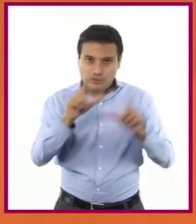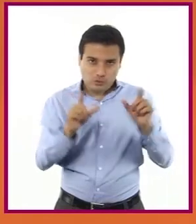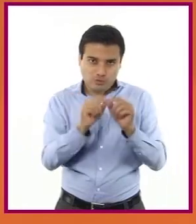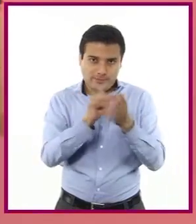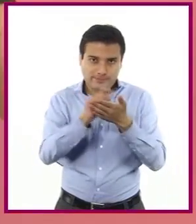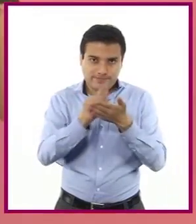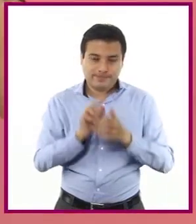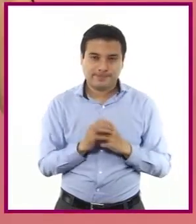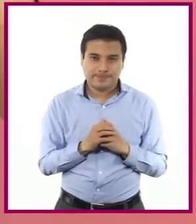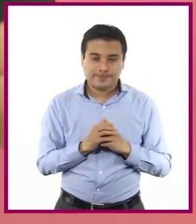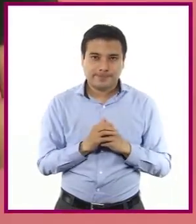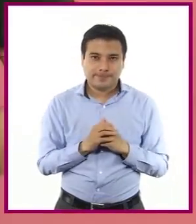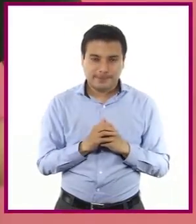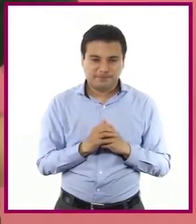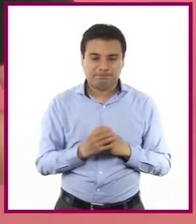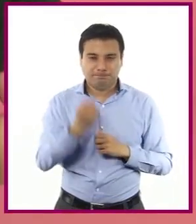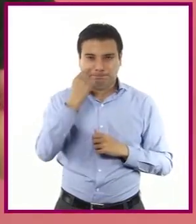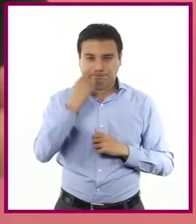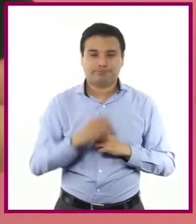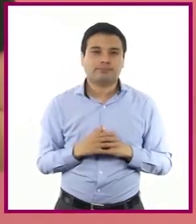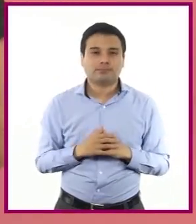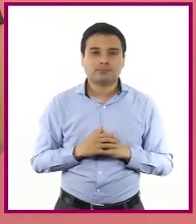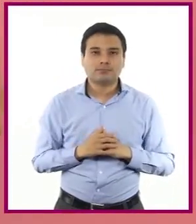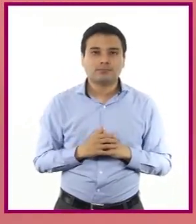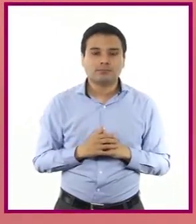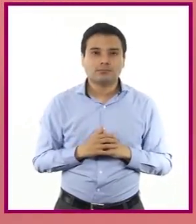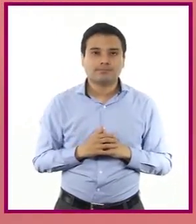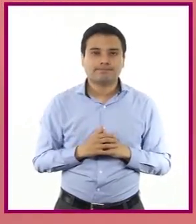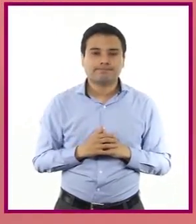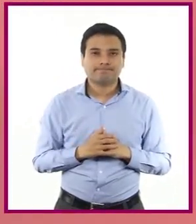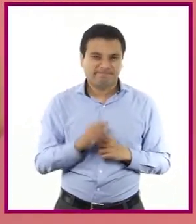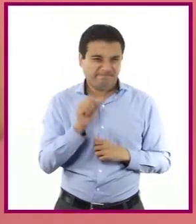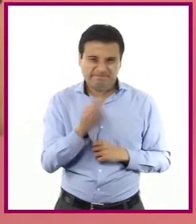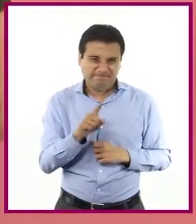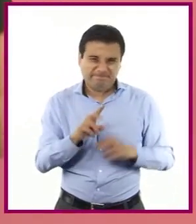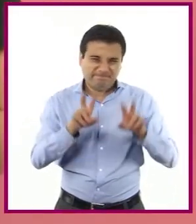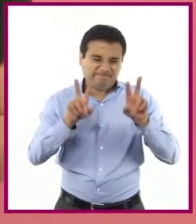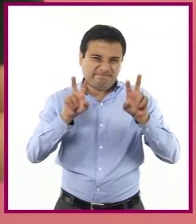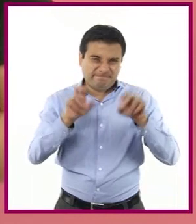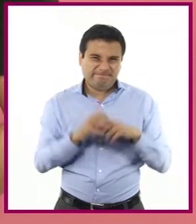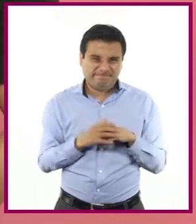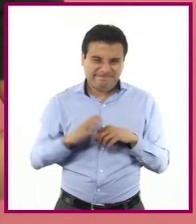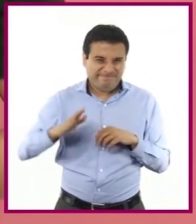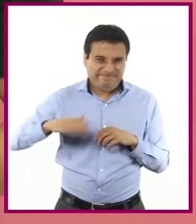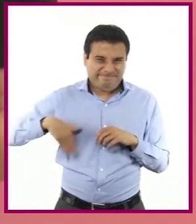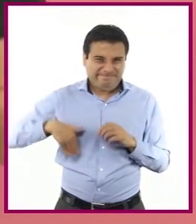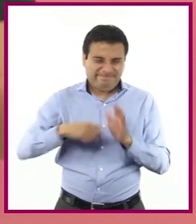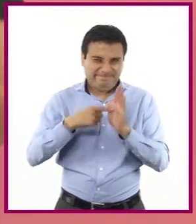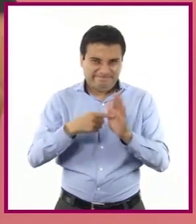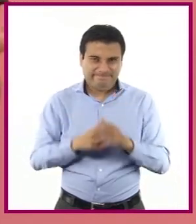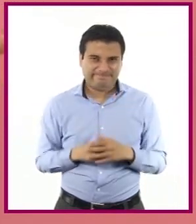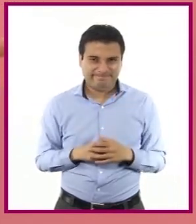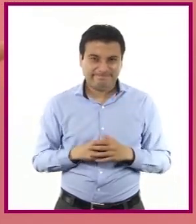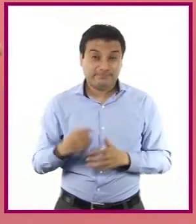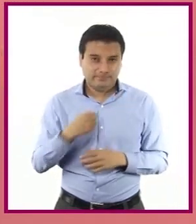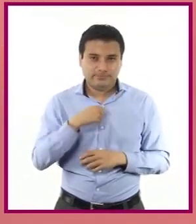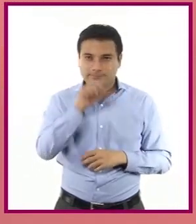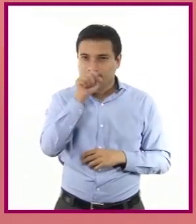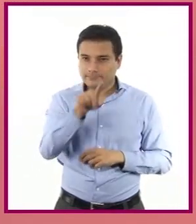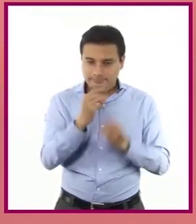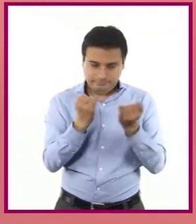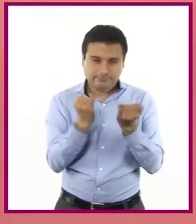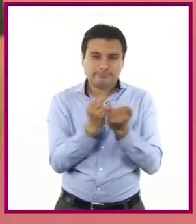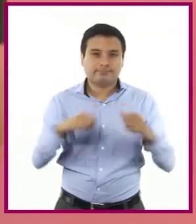resumen. El fragmento que veremos corresponde al mismo artículo en el que nos hemos basado. Yo también realizaré el